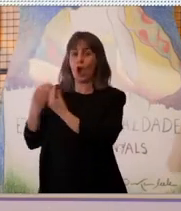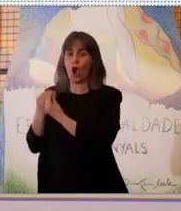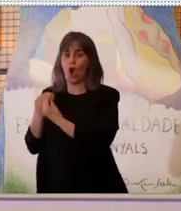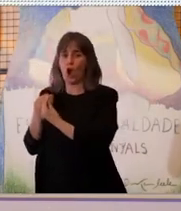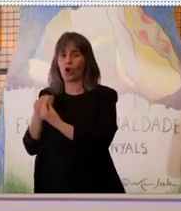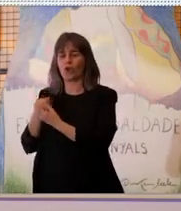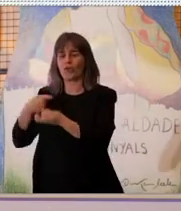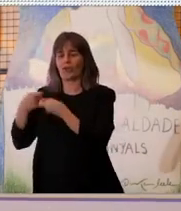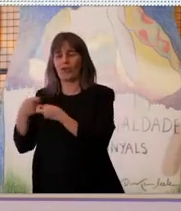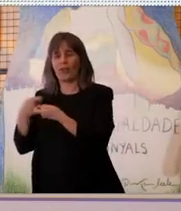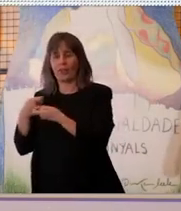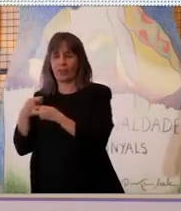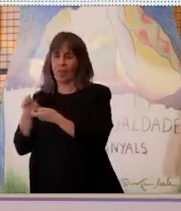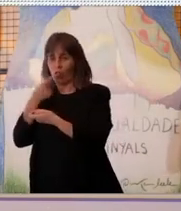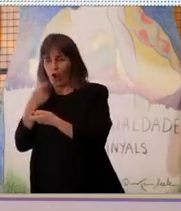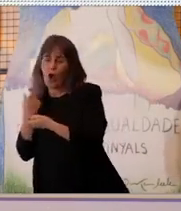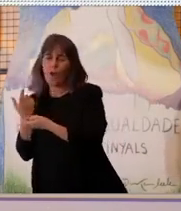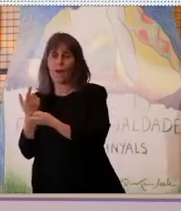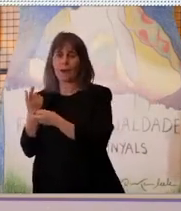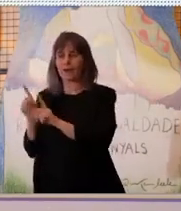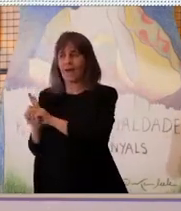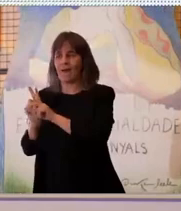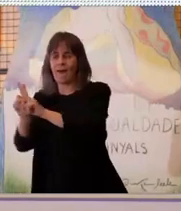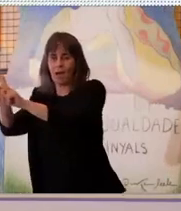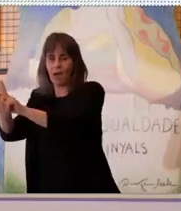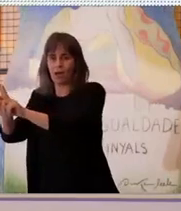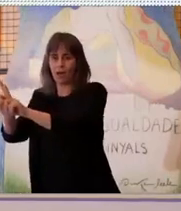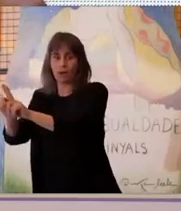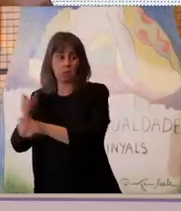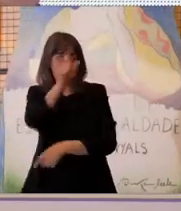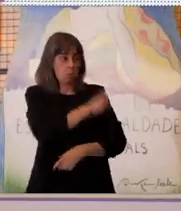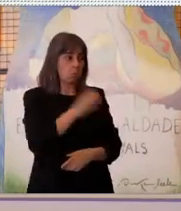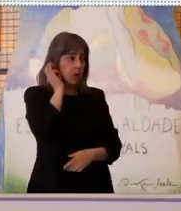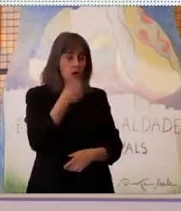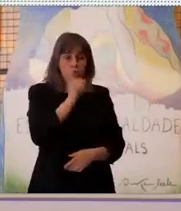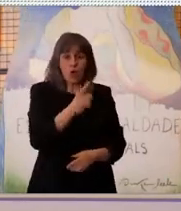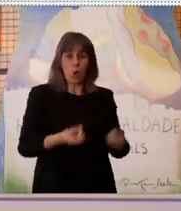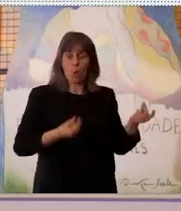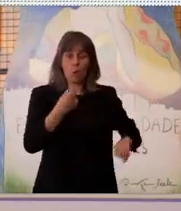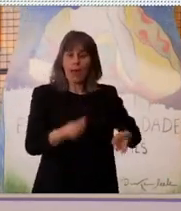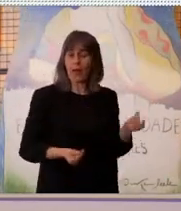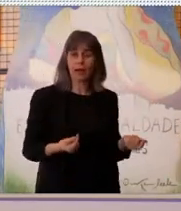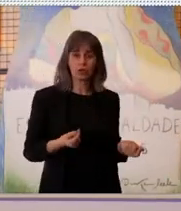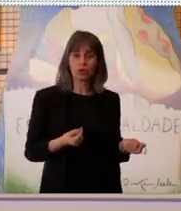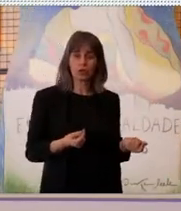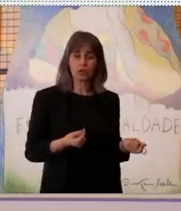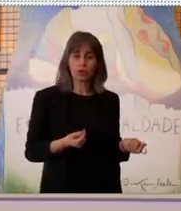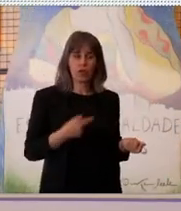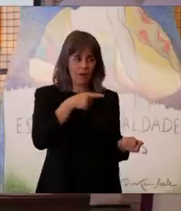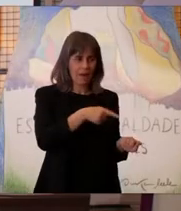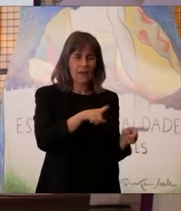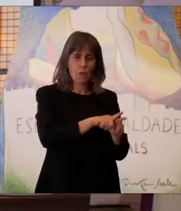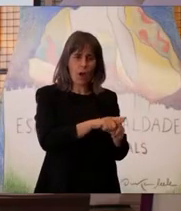cosas que merecen explicaciones mucho más profundas estaba bailando y se le humilla